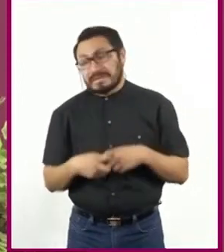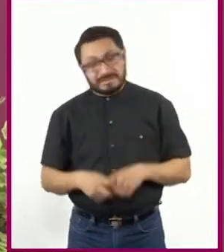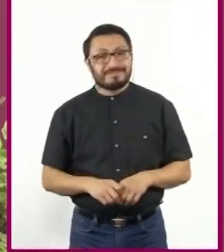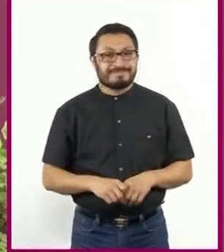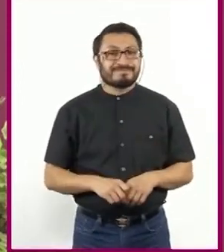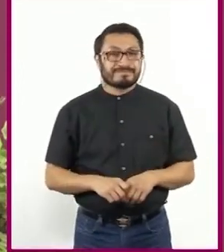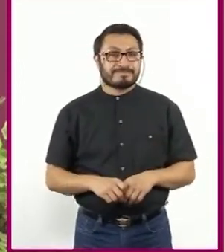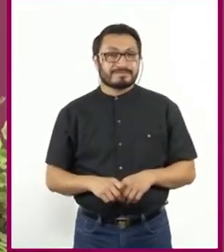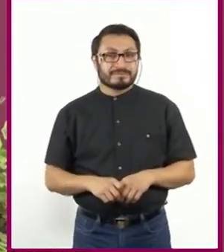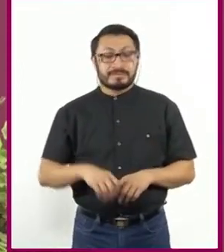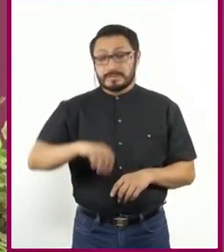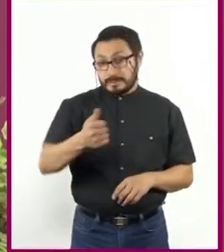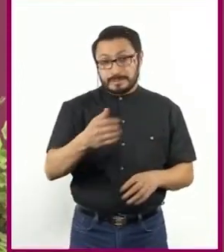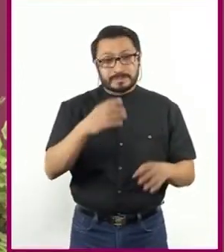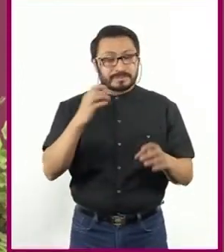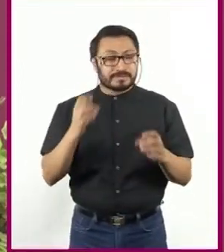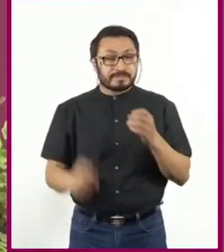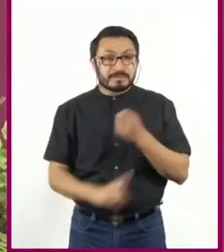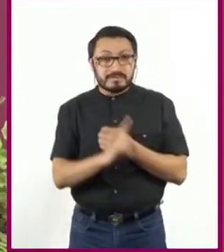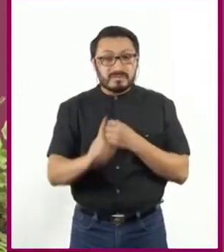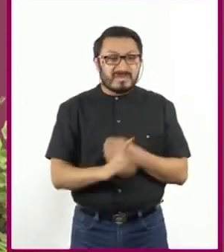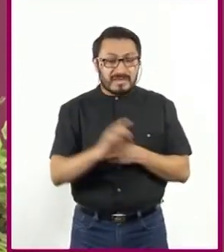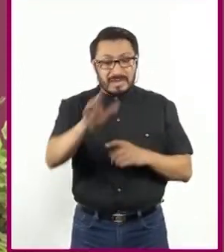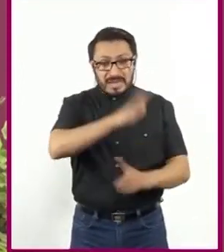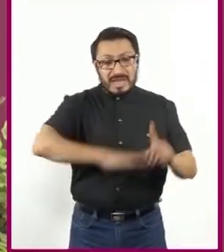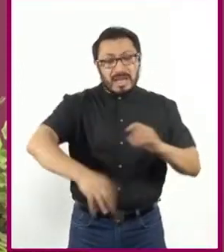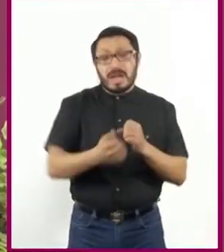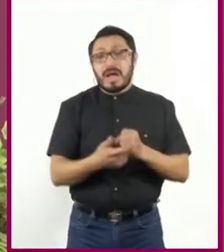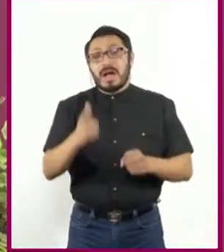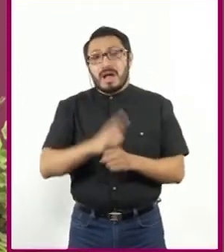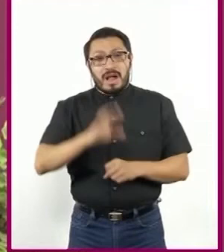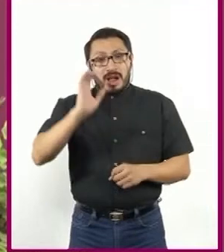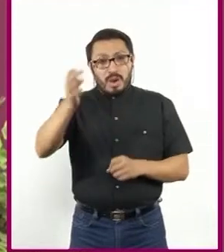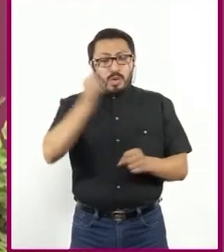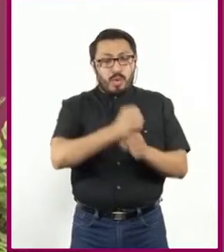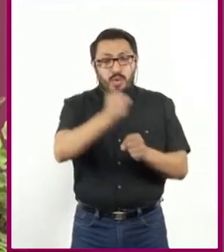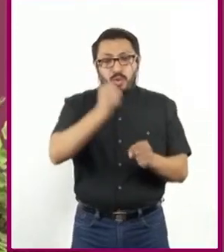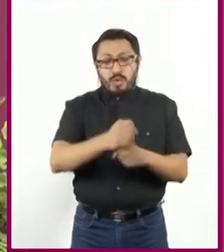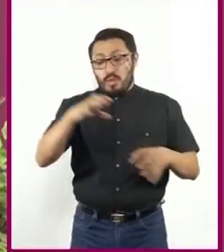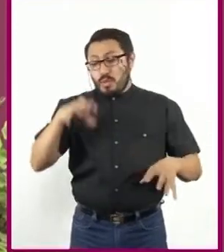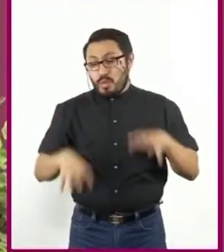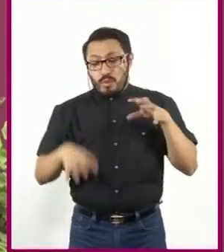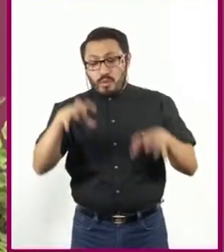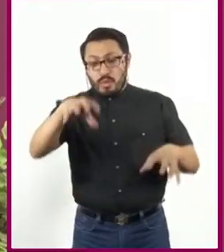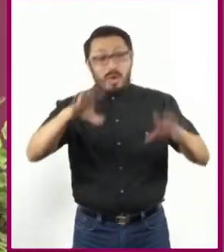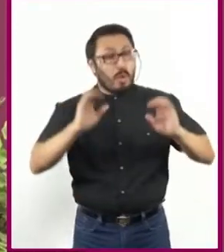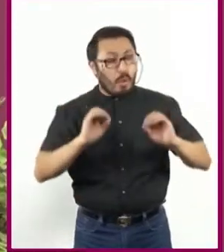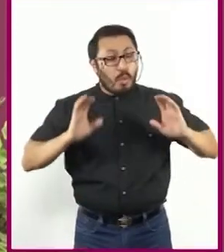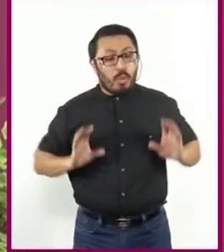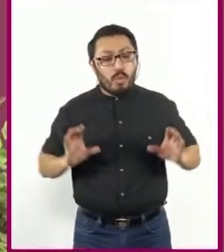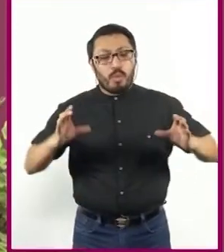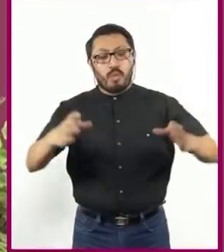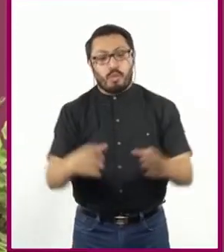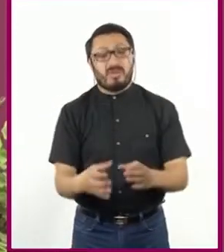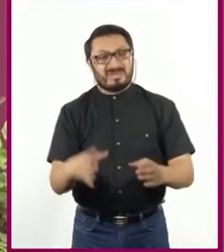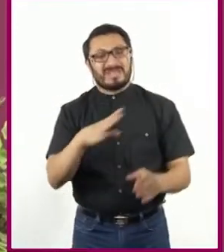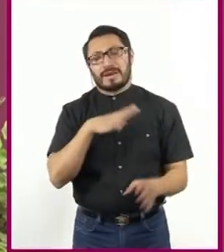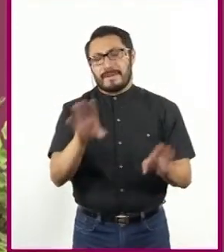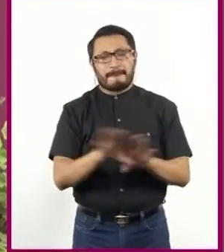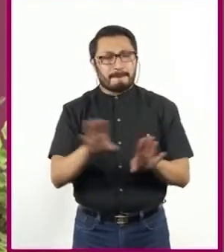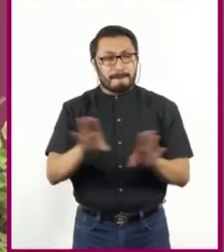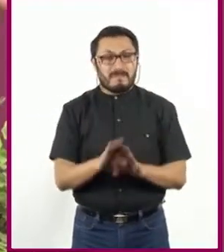da en el entorno social ante la presencia de la violencia en las colonias o comunidades. Se generan tendencias